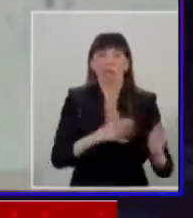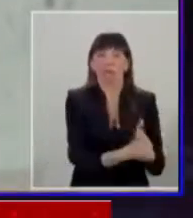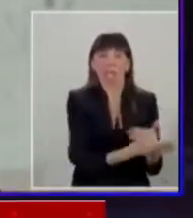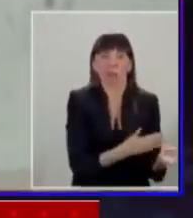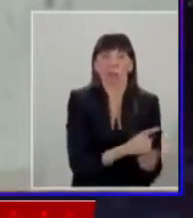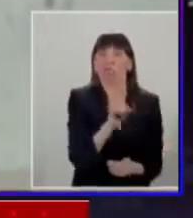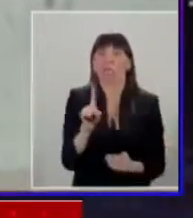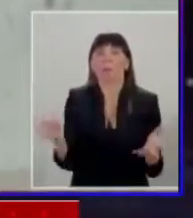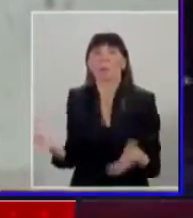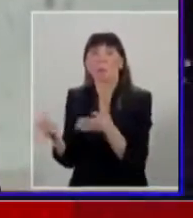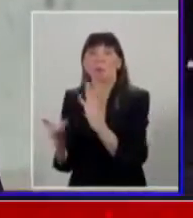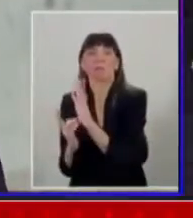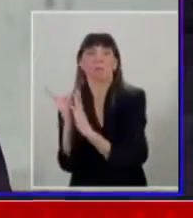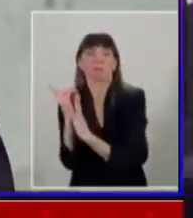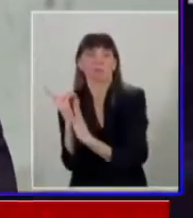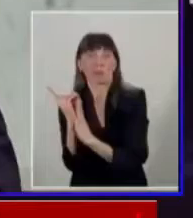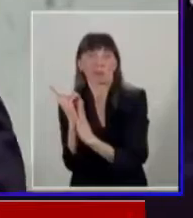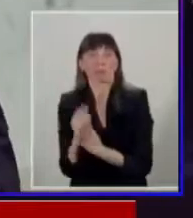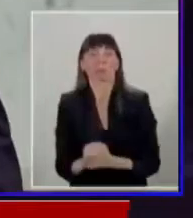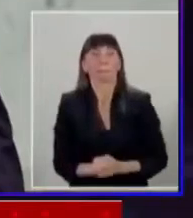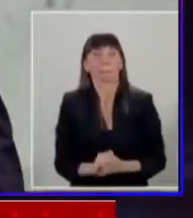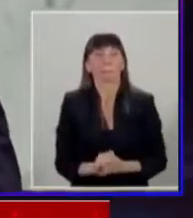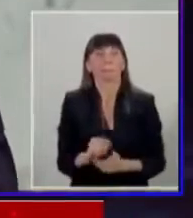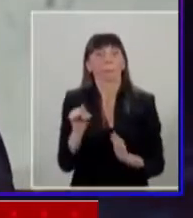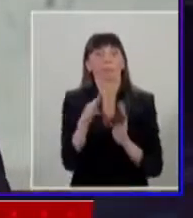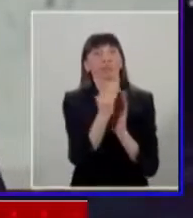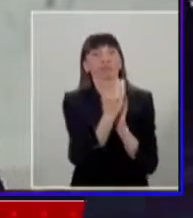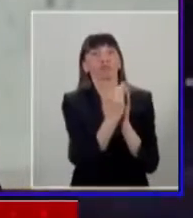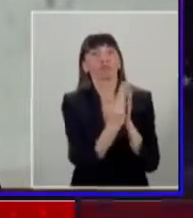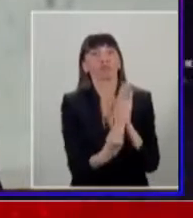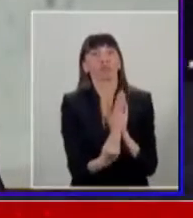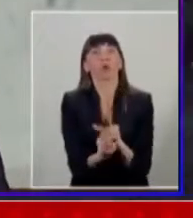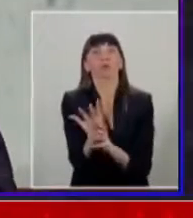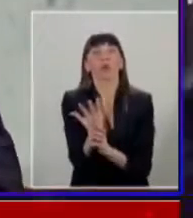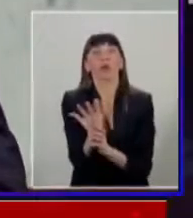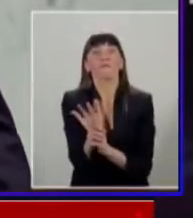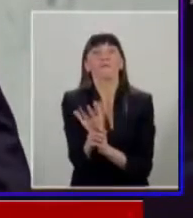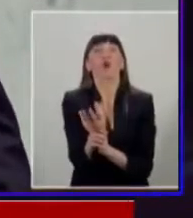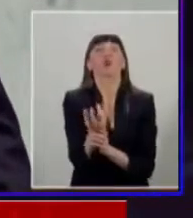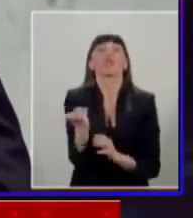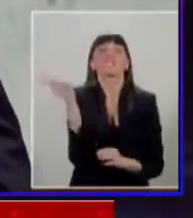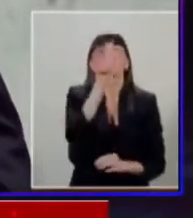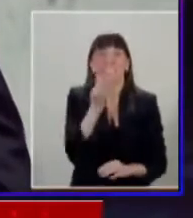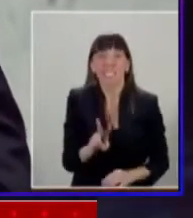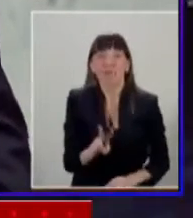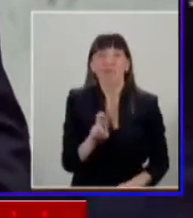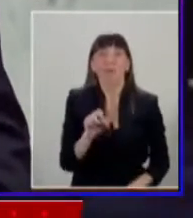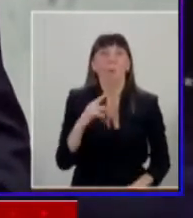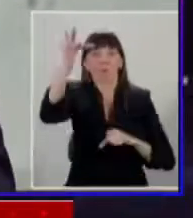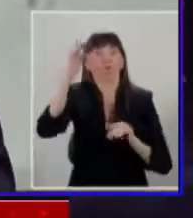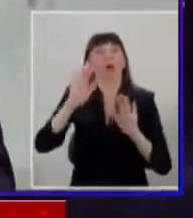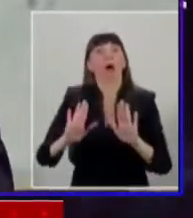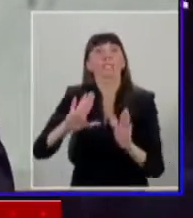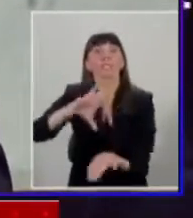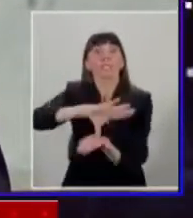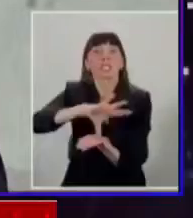cuenta el gobierno el ejecutivo da cuenta de que realizó durante este periodo normalmente